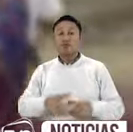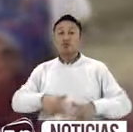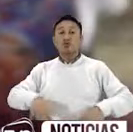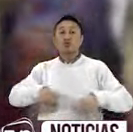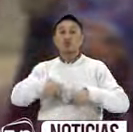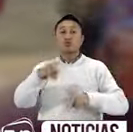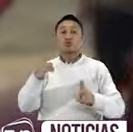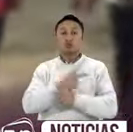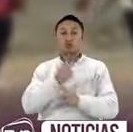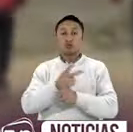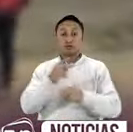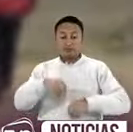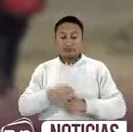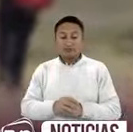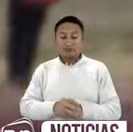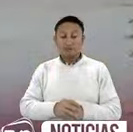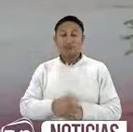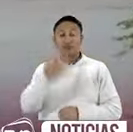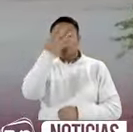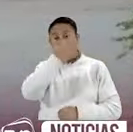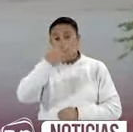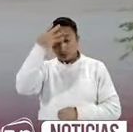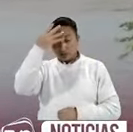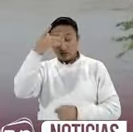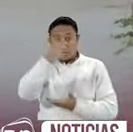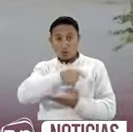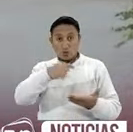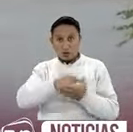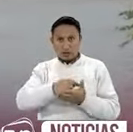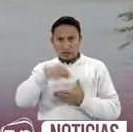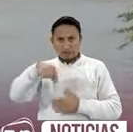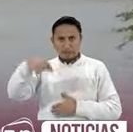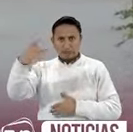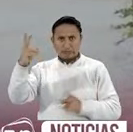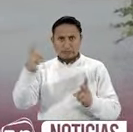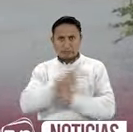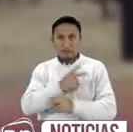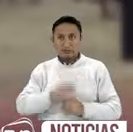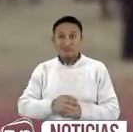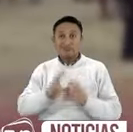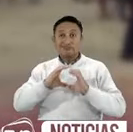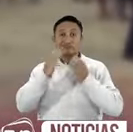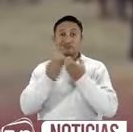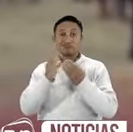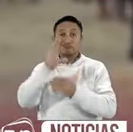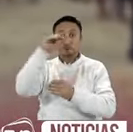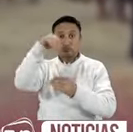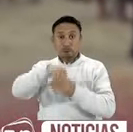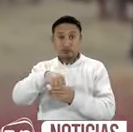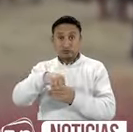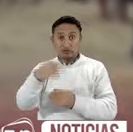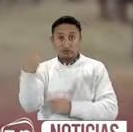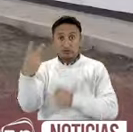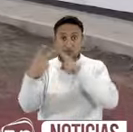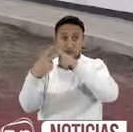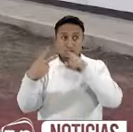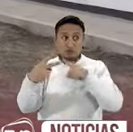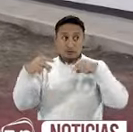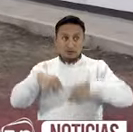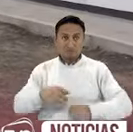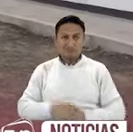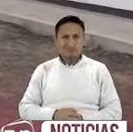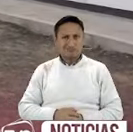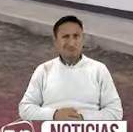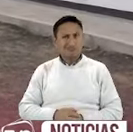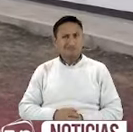ubican sobre todo en las provincias de Esmeraldas y Guayas. Retomar clases presenciales en estos lugares es algo